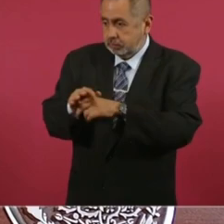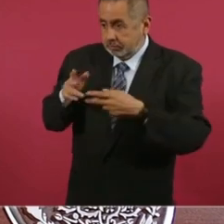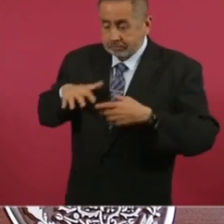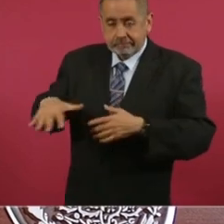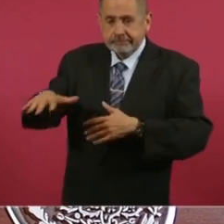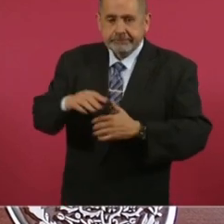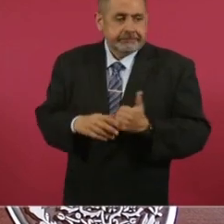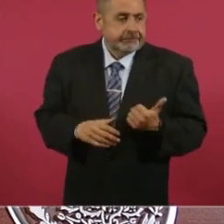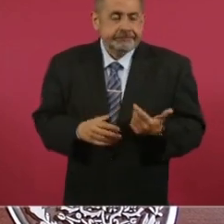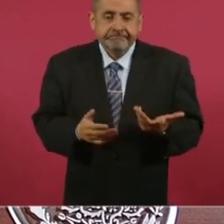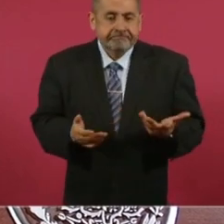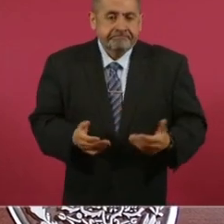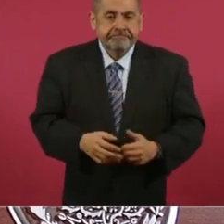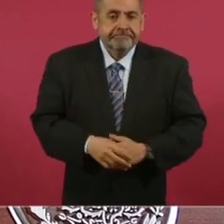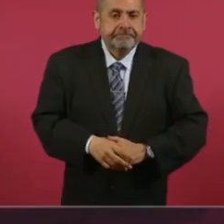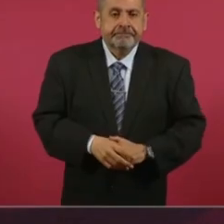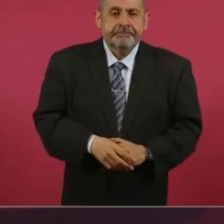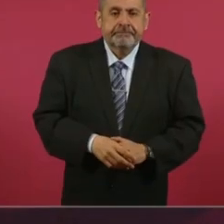pueblo.